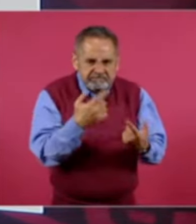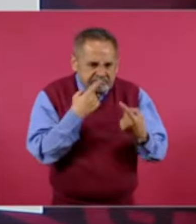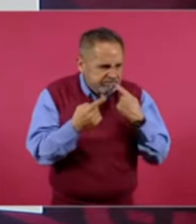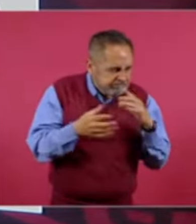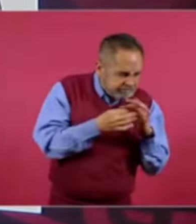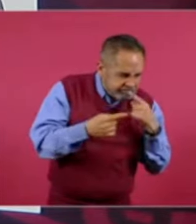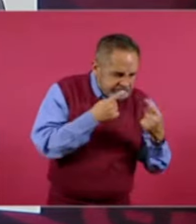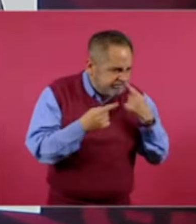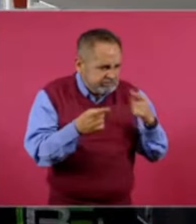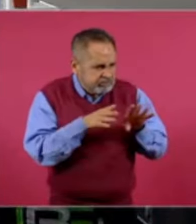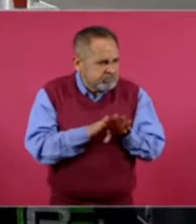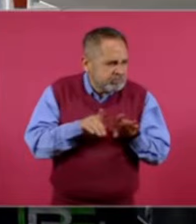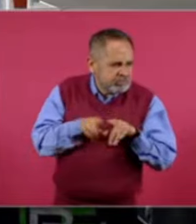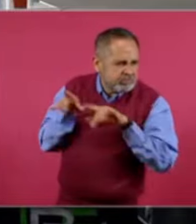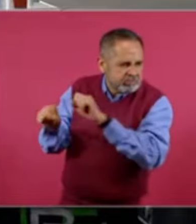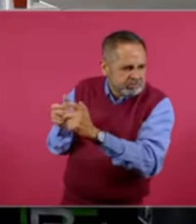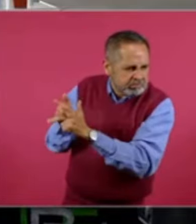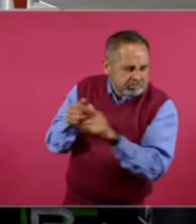Wilson.